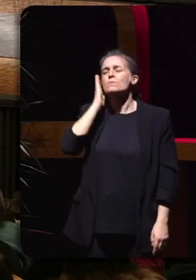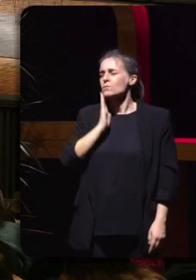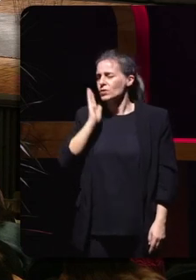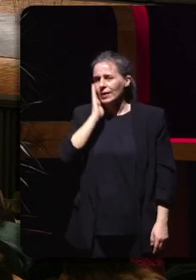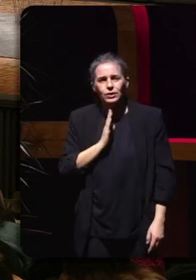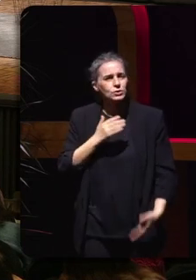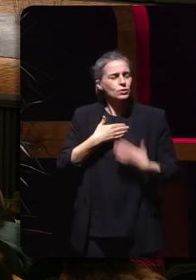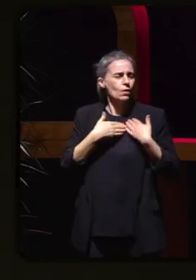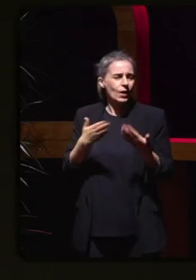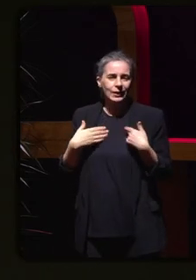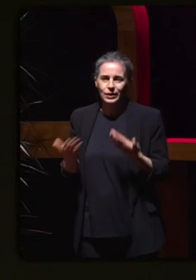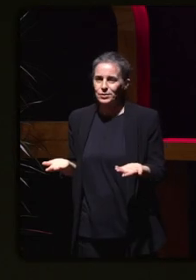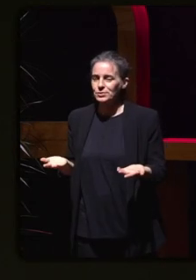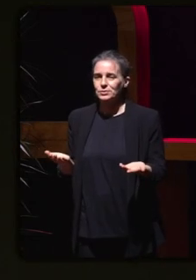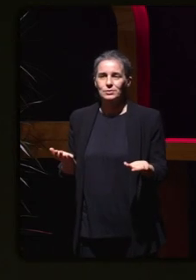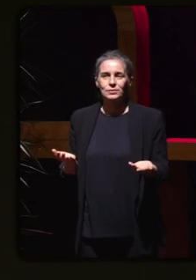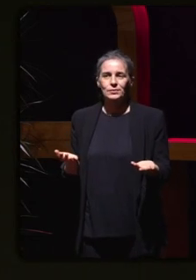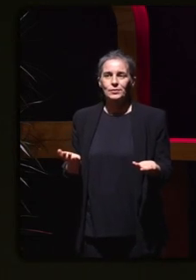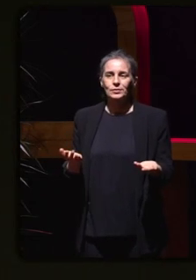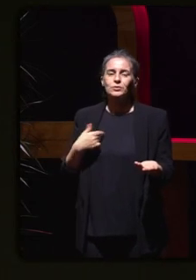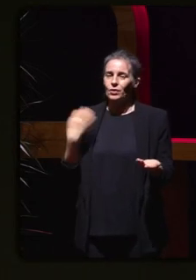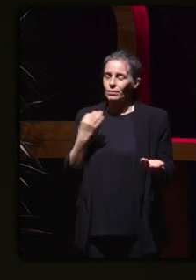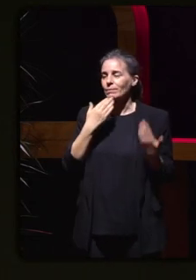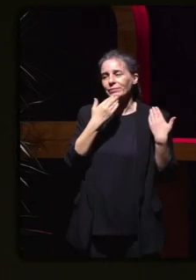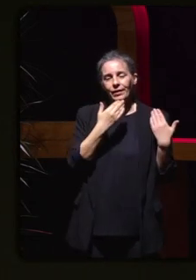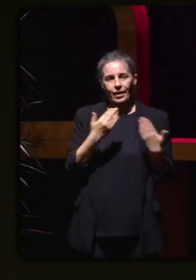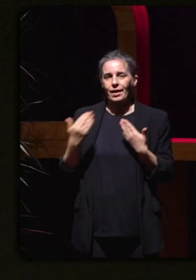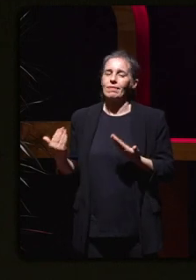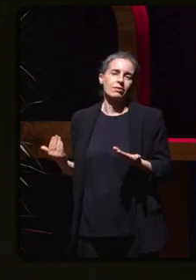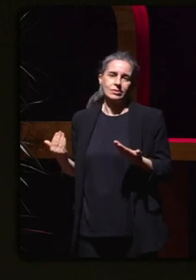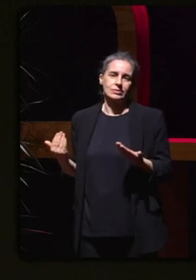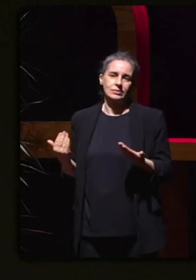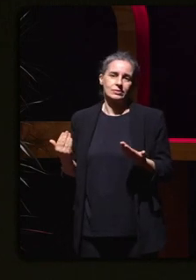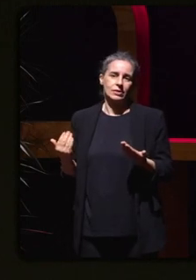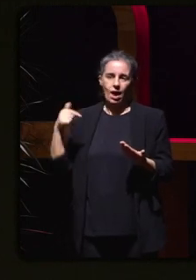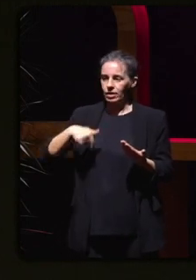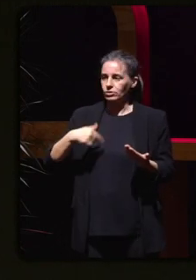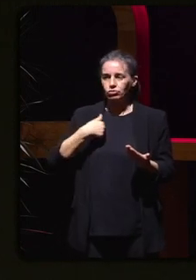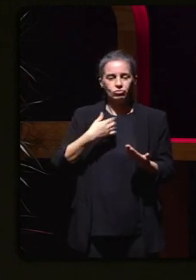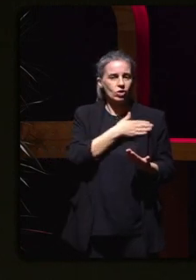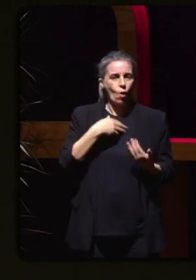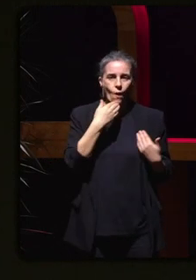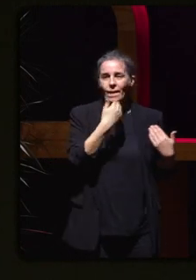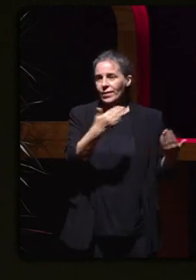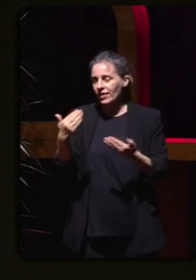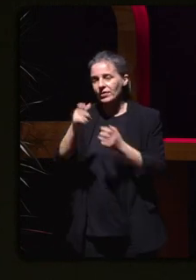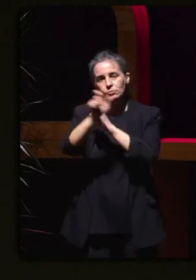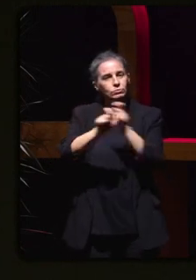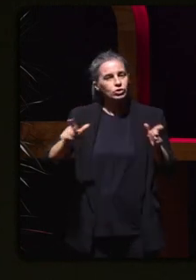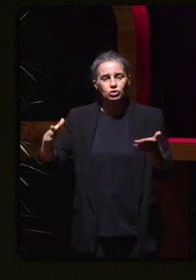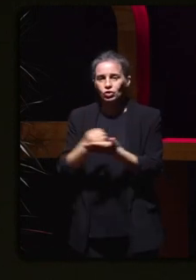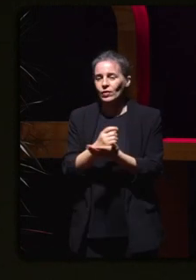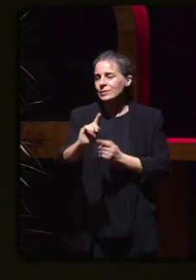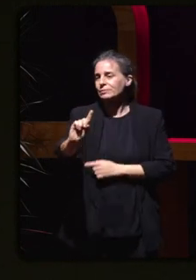muy generoso y tengo que decir tengo que dar las gracias desde aquí a toda la gente que están